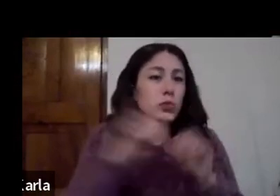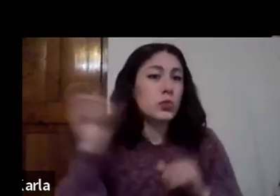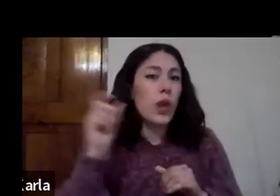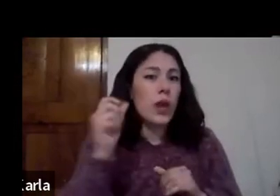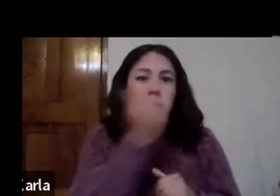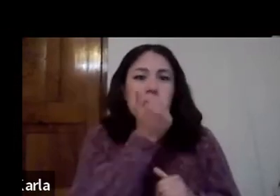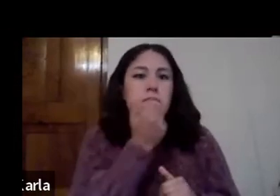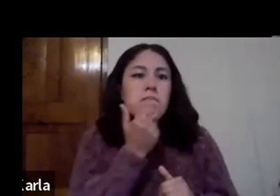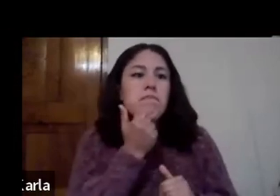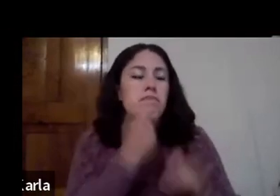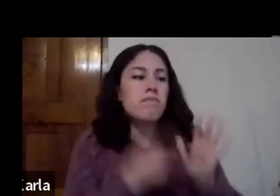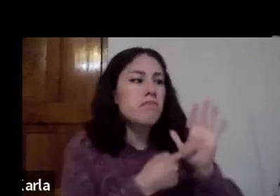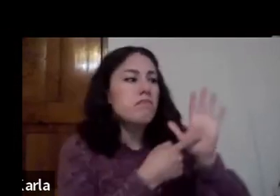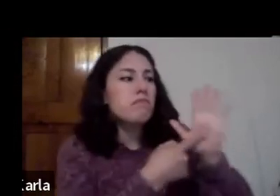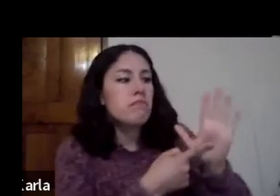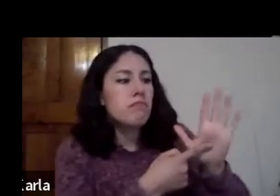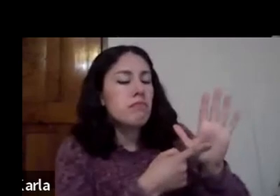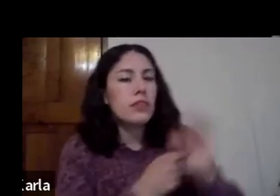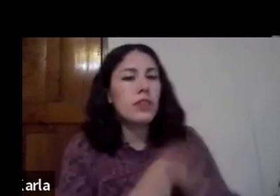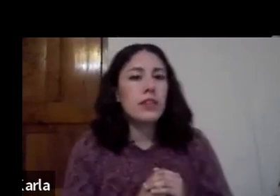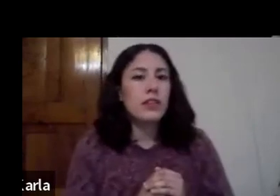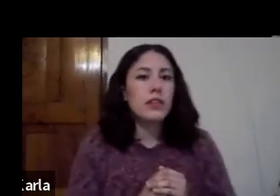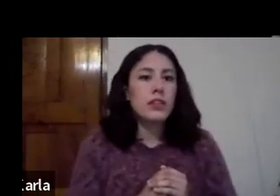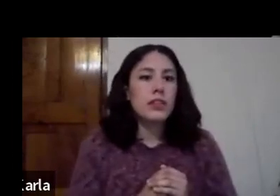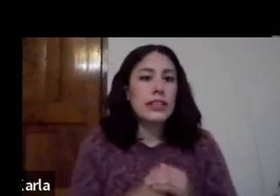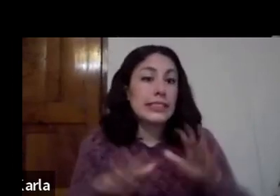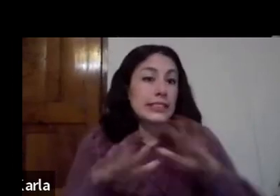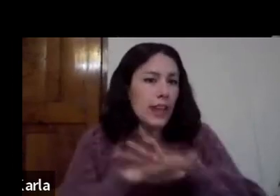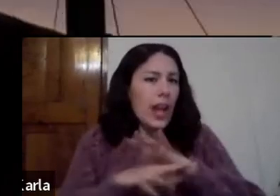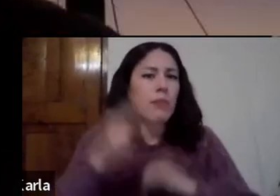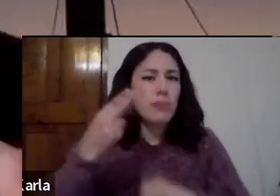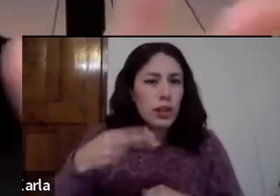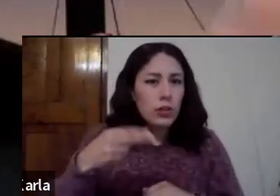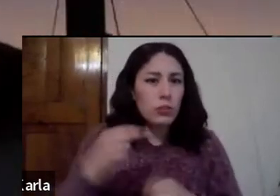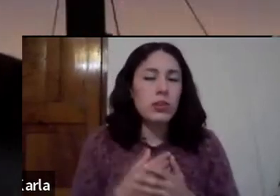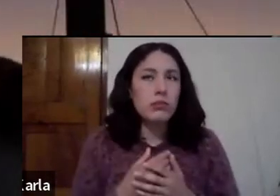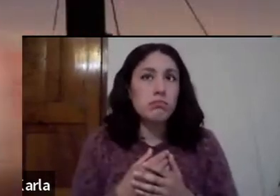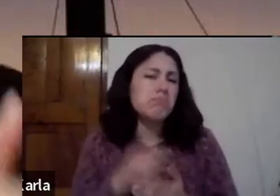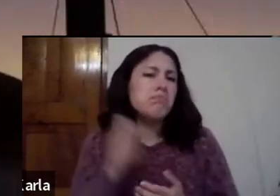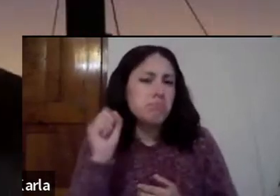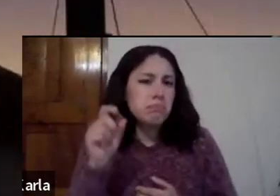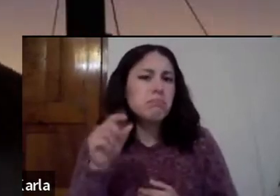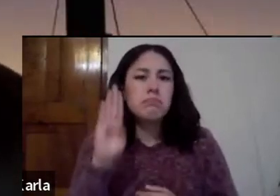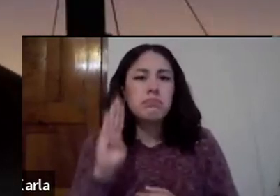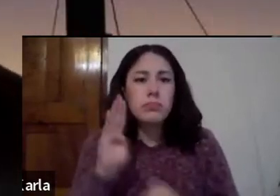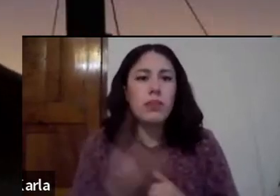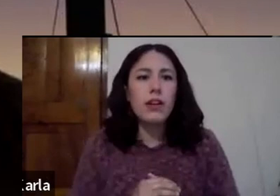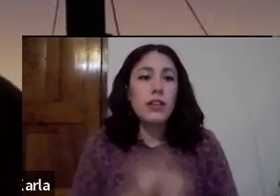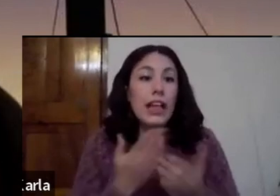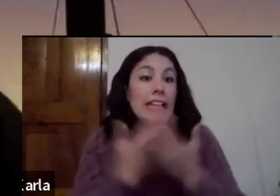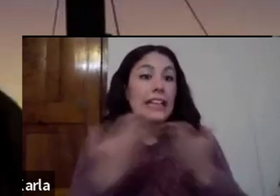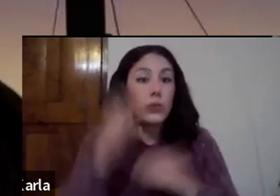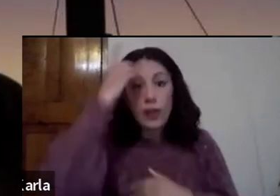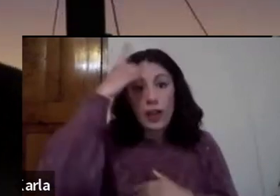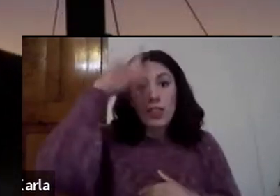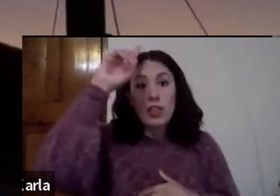ser Abraham a Abraham. Ahora es el Dios quien se está revelando a Moisés y quien